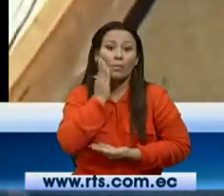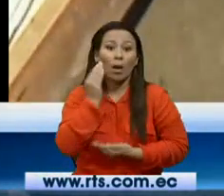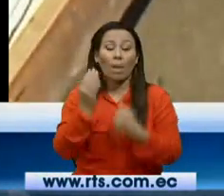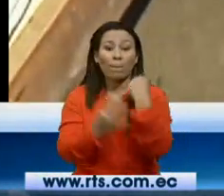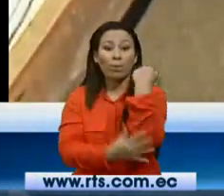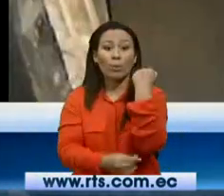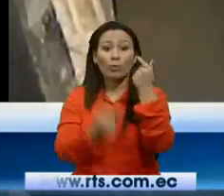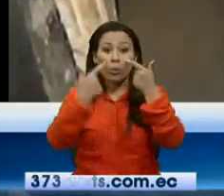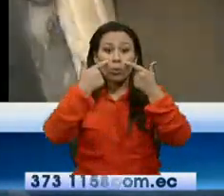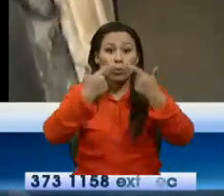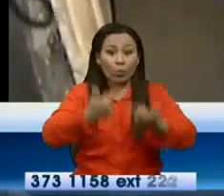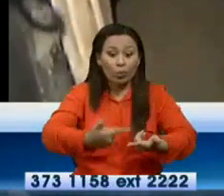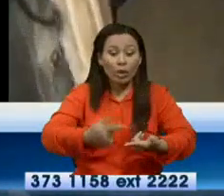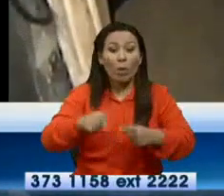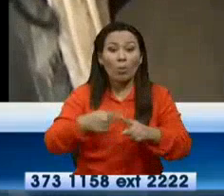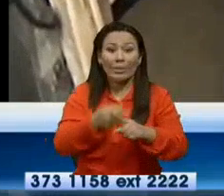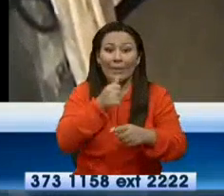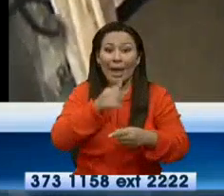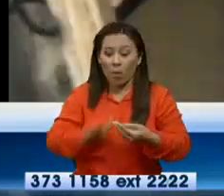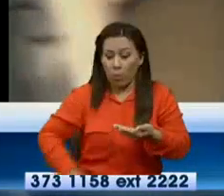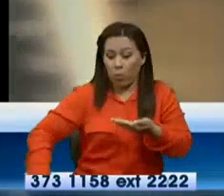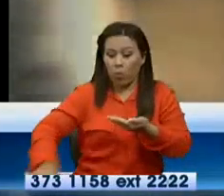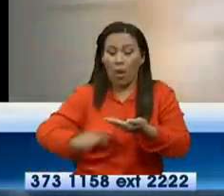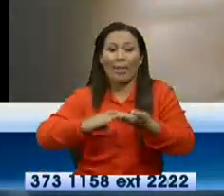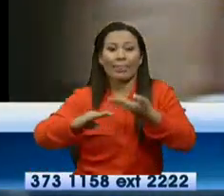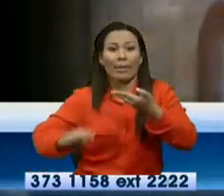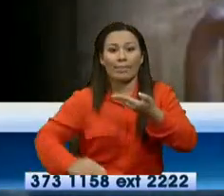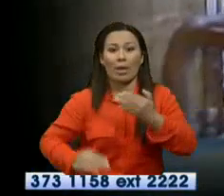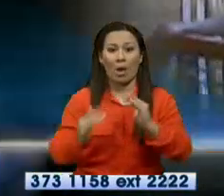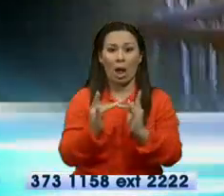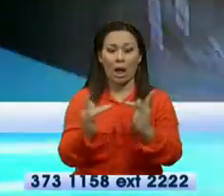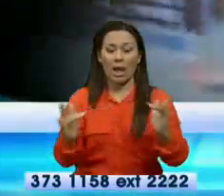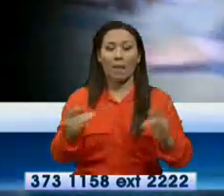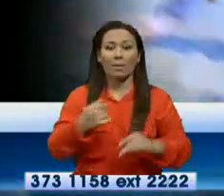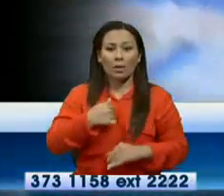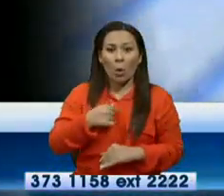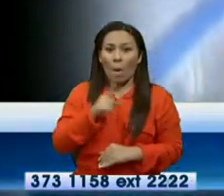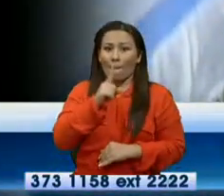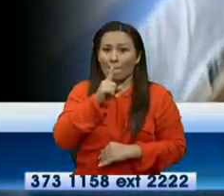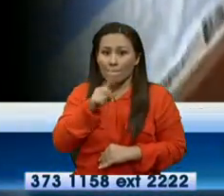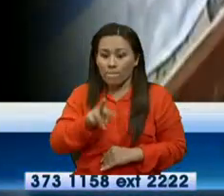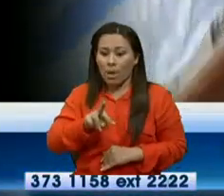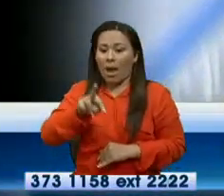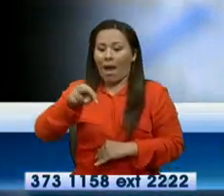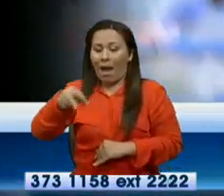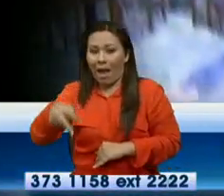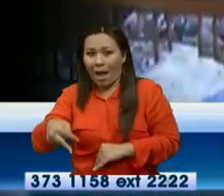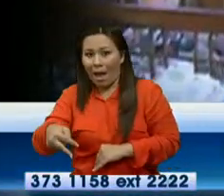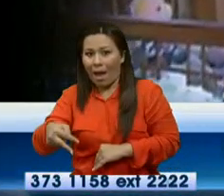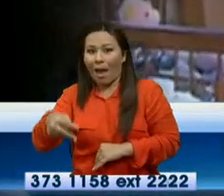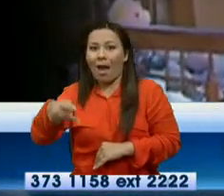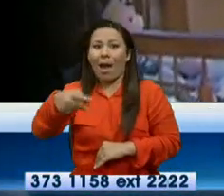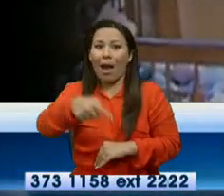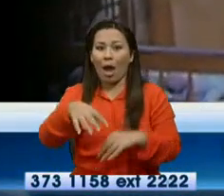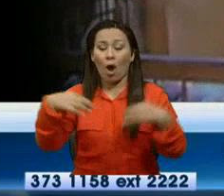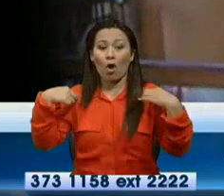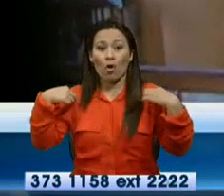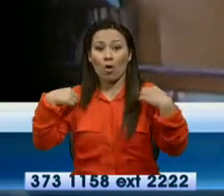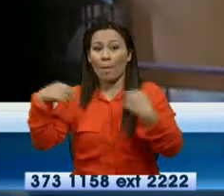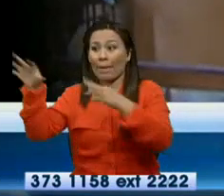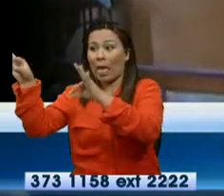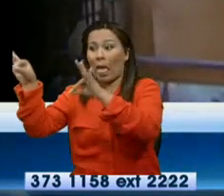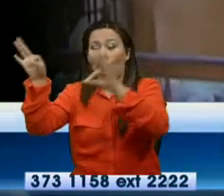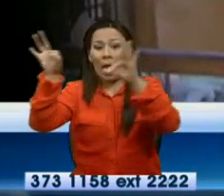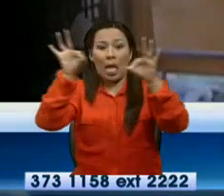debe cuidarla mientras el agua corre bajo su cama. Tengo que cruzarme aquí a la cama para ya ver la ropa de la bebé. Tengo que